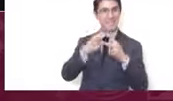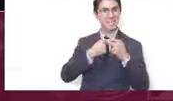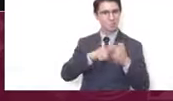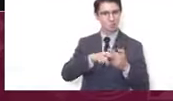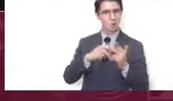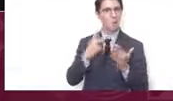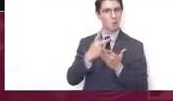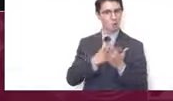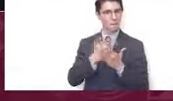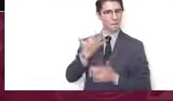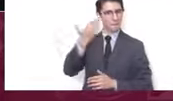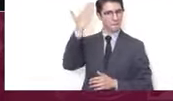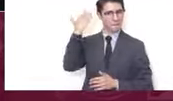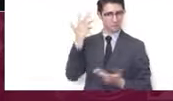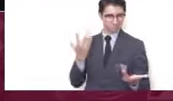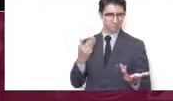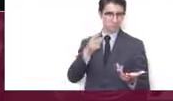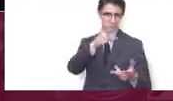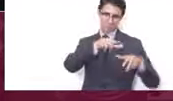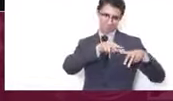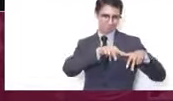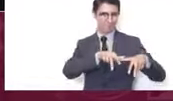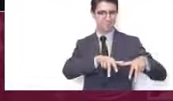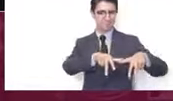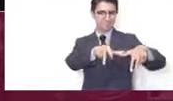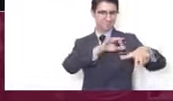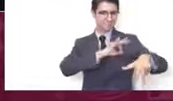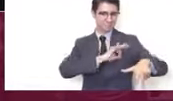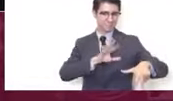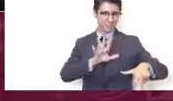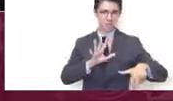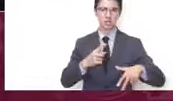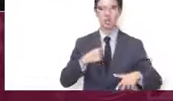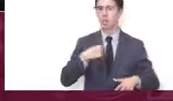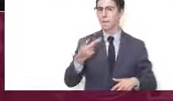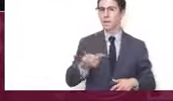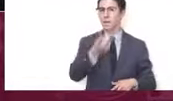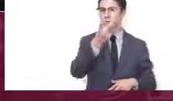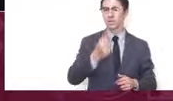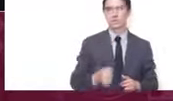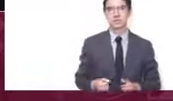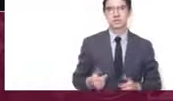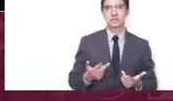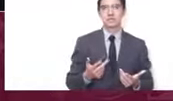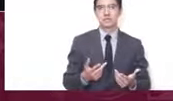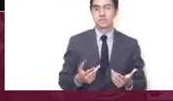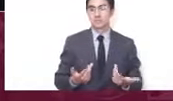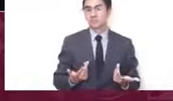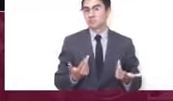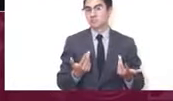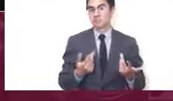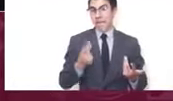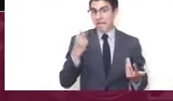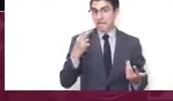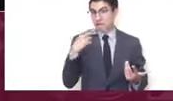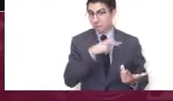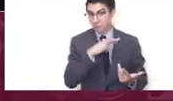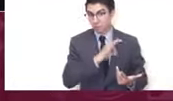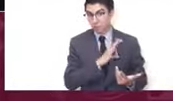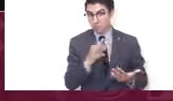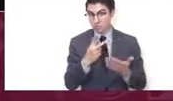mucho beneficio también tengo que decir que en el equilibrio oportuno de la opinión pública y de los periodistas